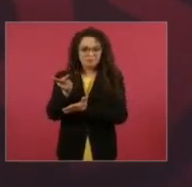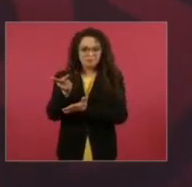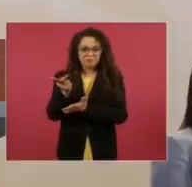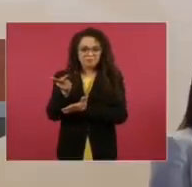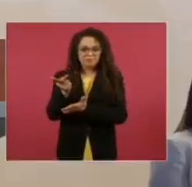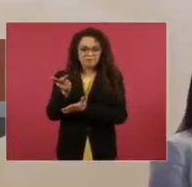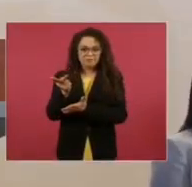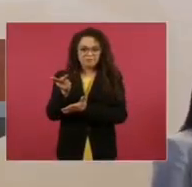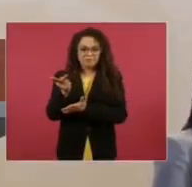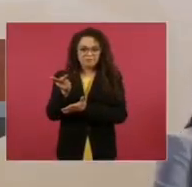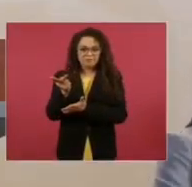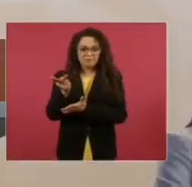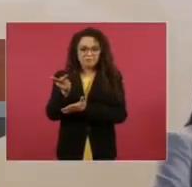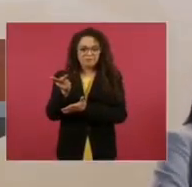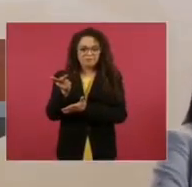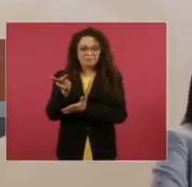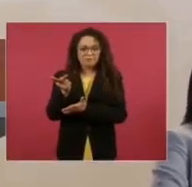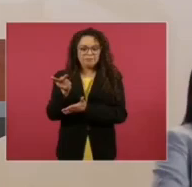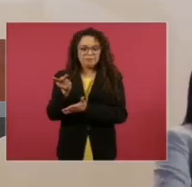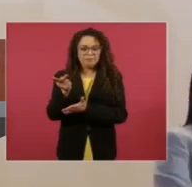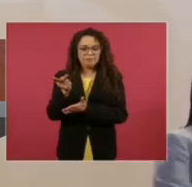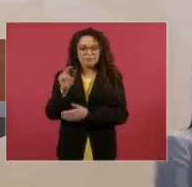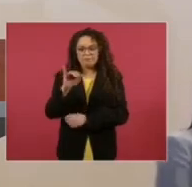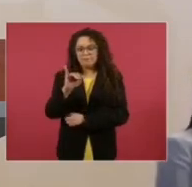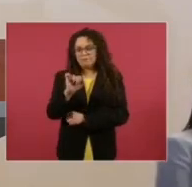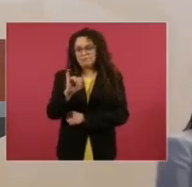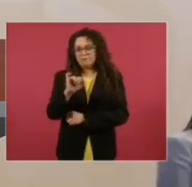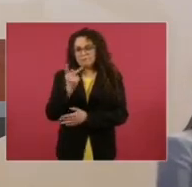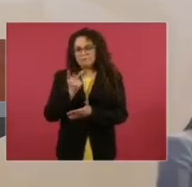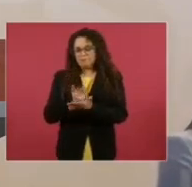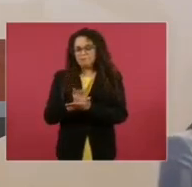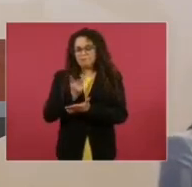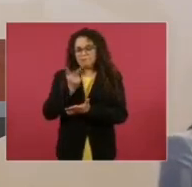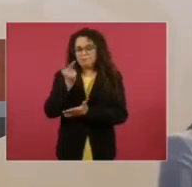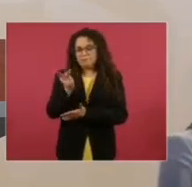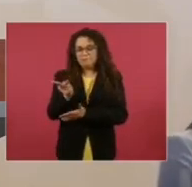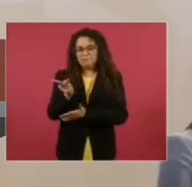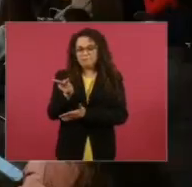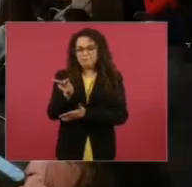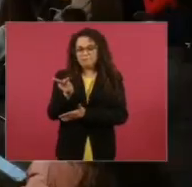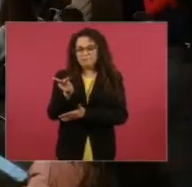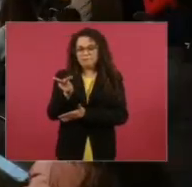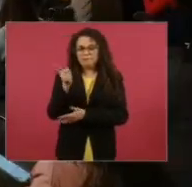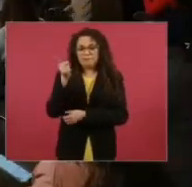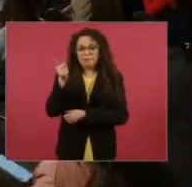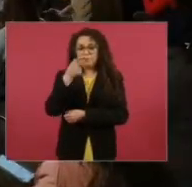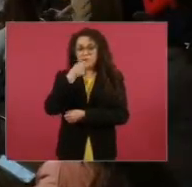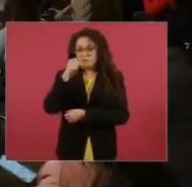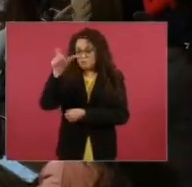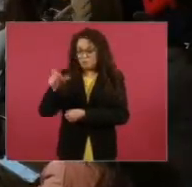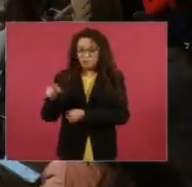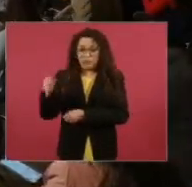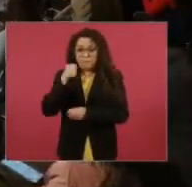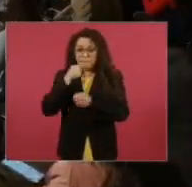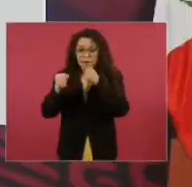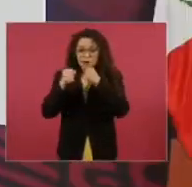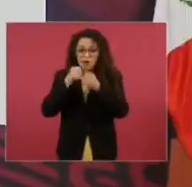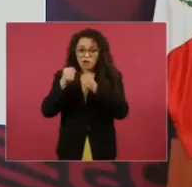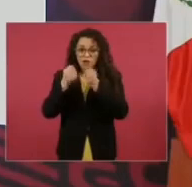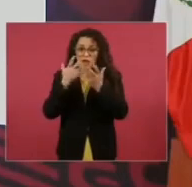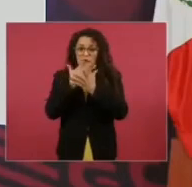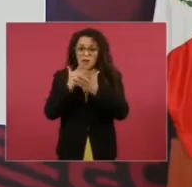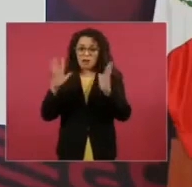artículo de seguir, de tener esa ideología y que la derecha siga teniendo esa ideología de decir